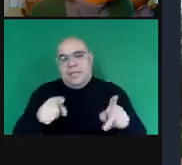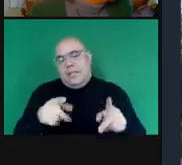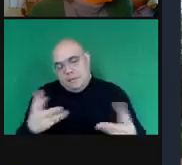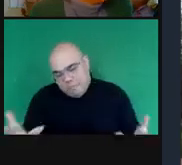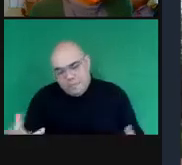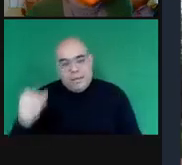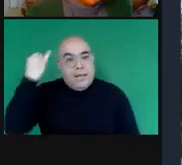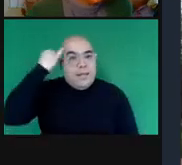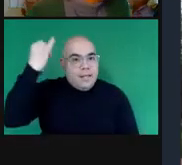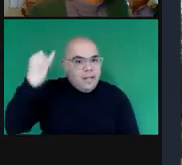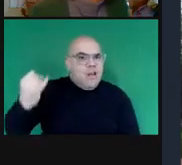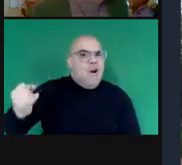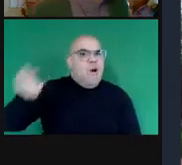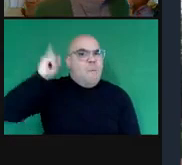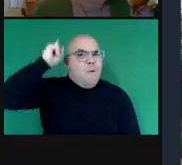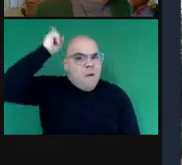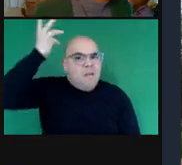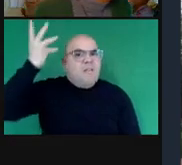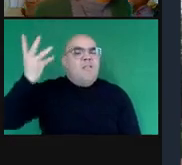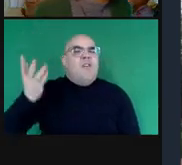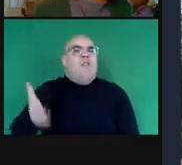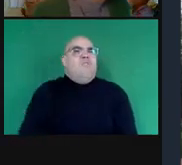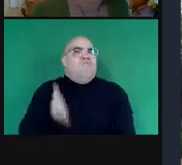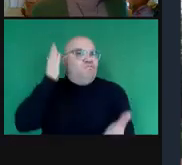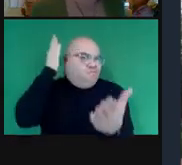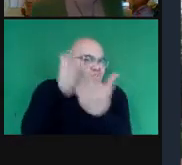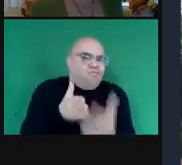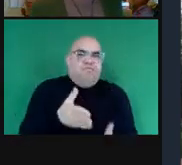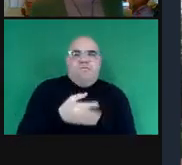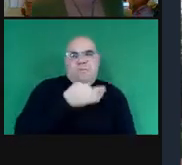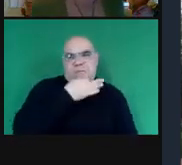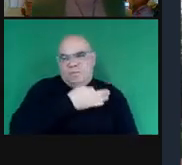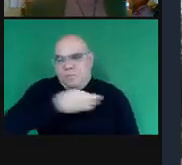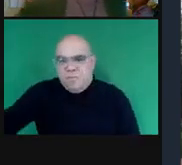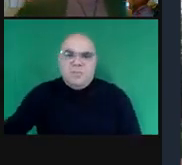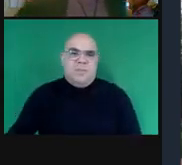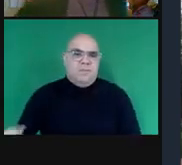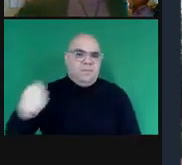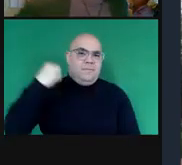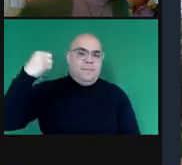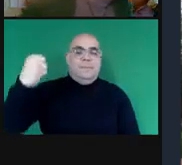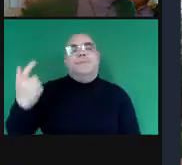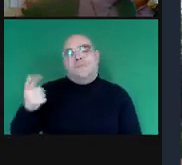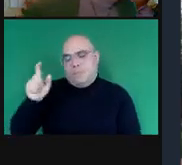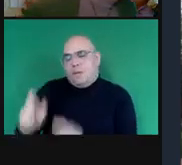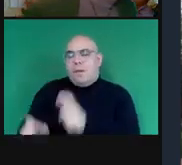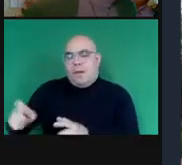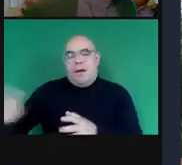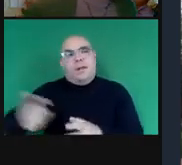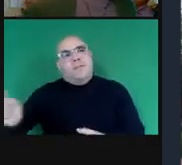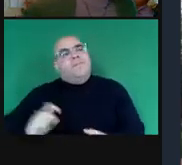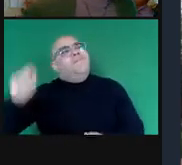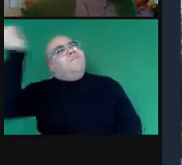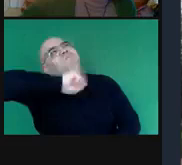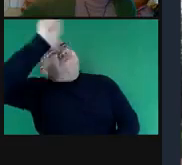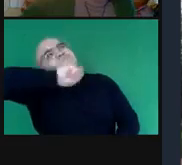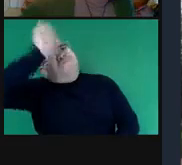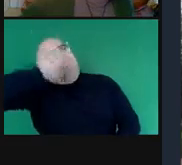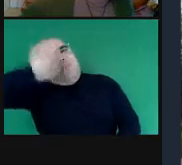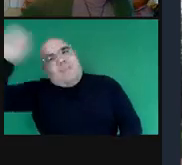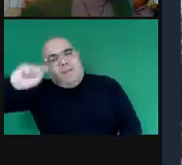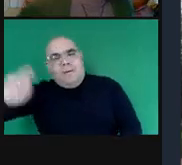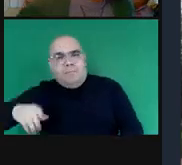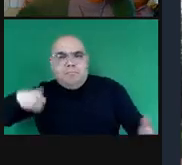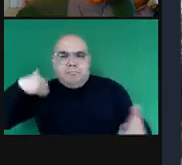de denuncia y de protesta. En todo el mundo, la actividad de los grafiteros se ha incrementado en este